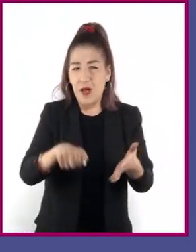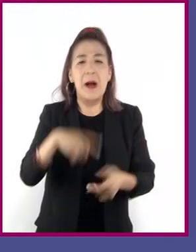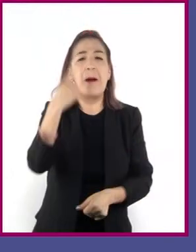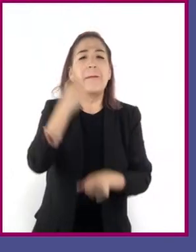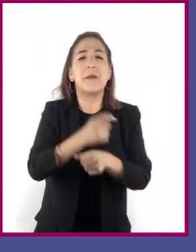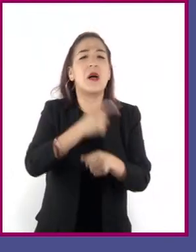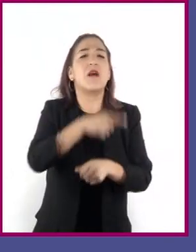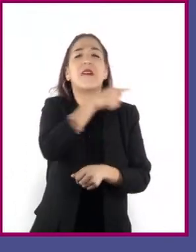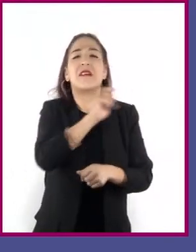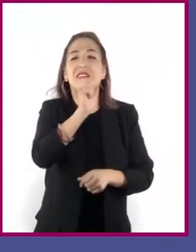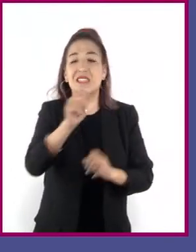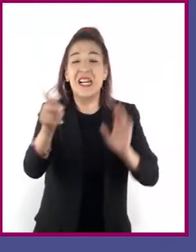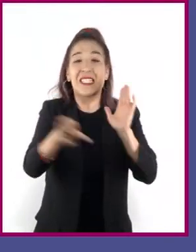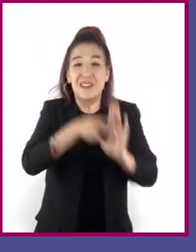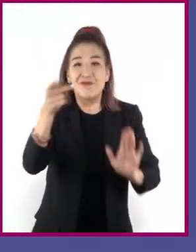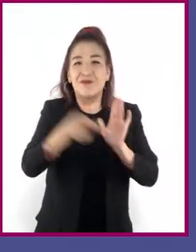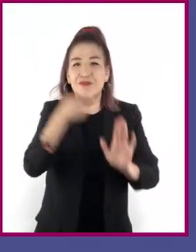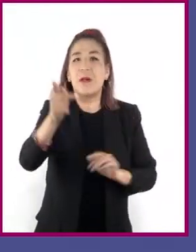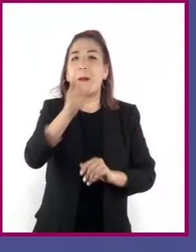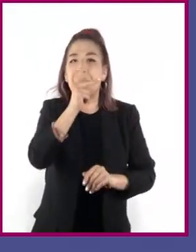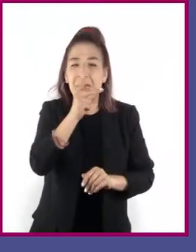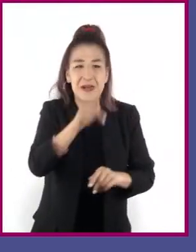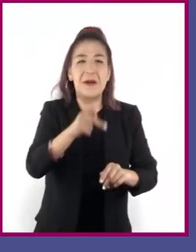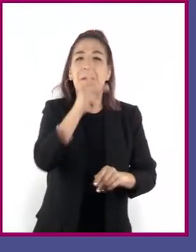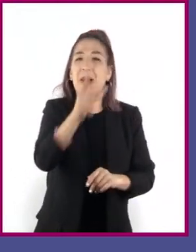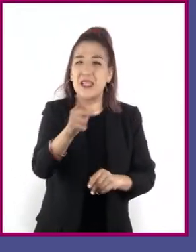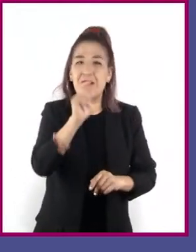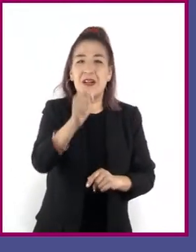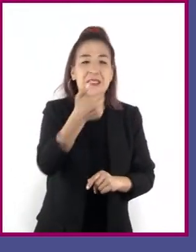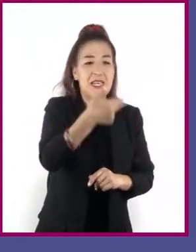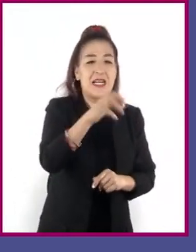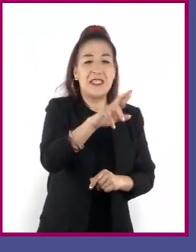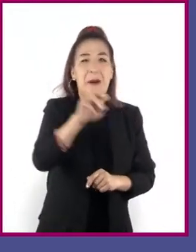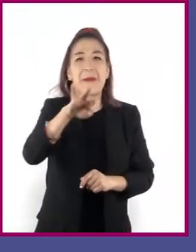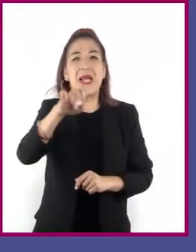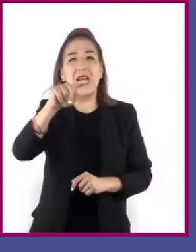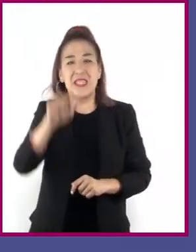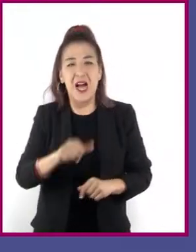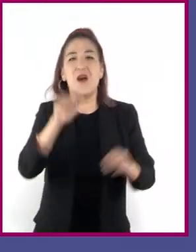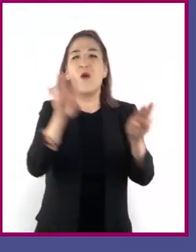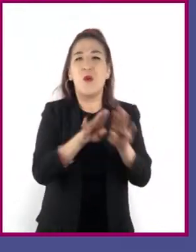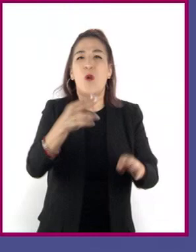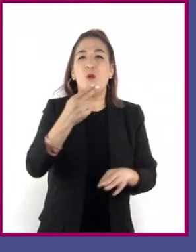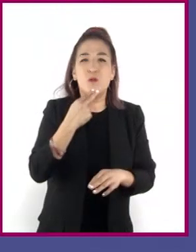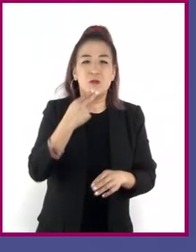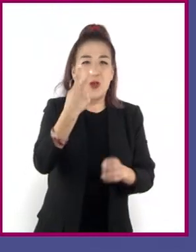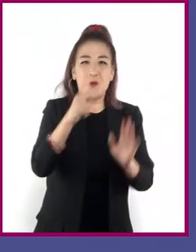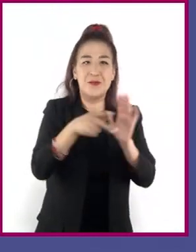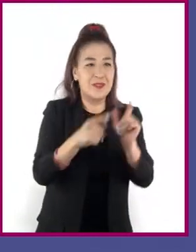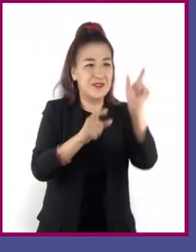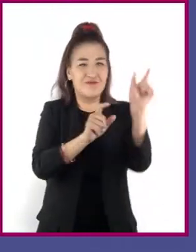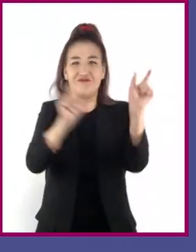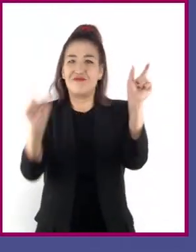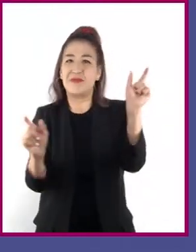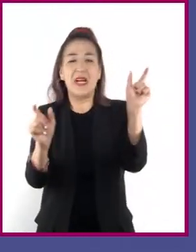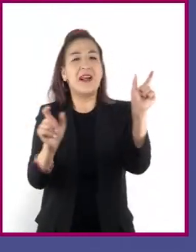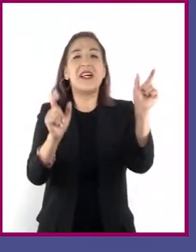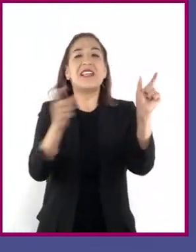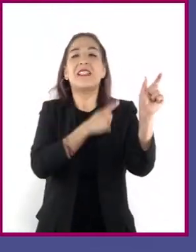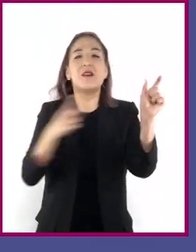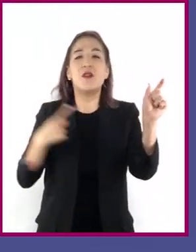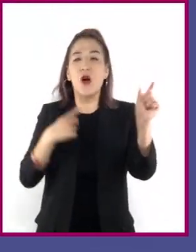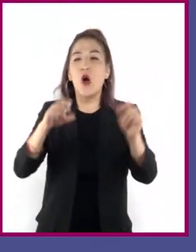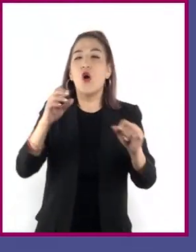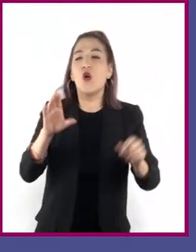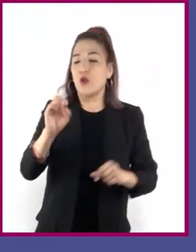aquí es la repetición de palabras de herramientas y herramientas que eso es lo de menos ya no se dan cuenta le falta un conector o le